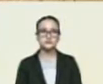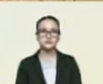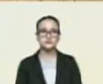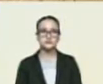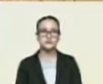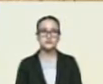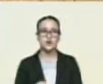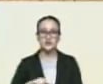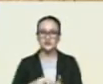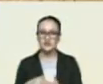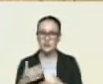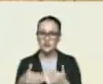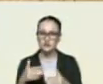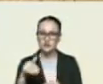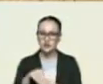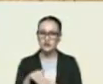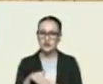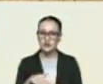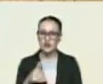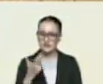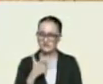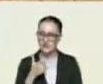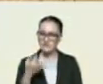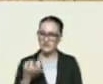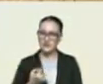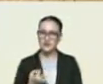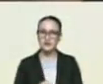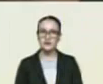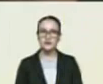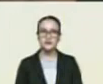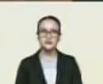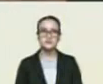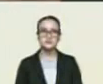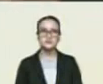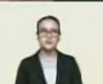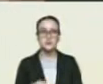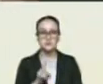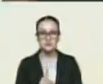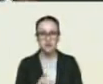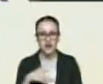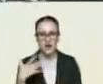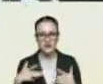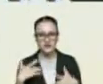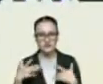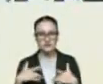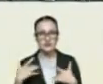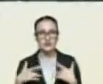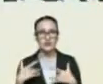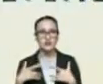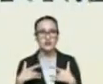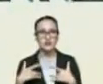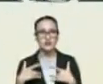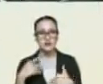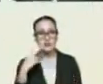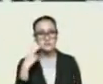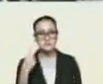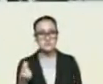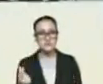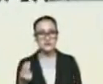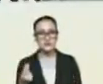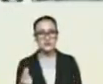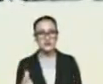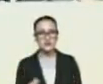electorales, nos los tomamos muy en serio. Entre las principales actividades que nos tocan todavía pendiente